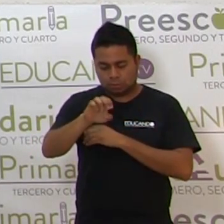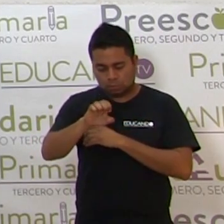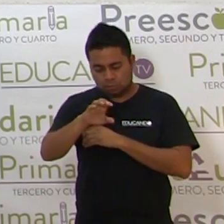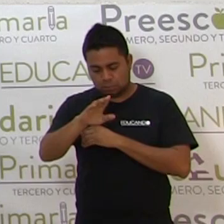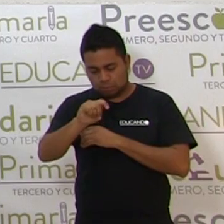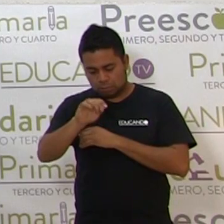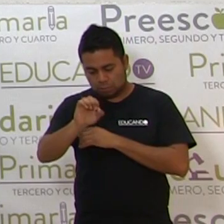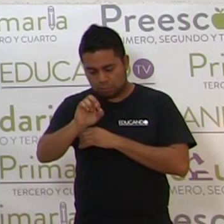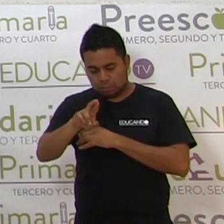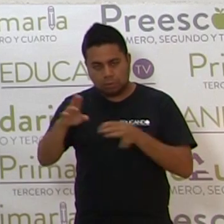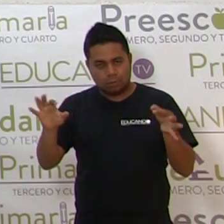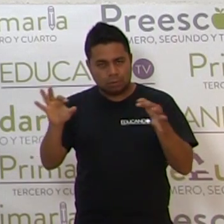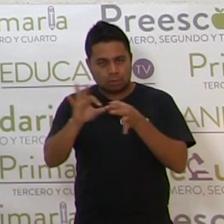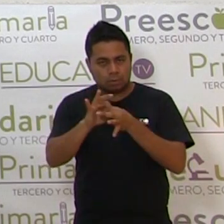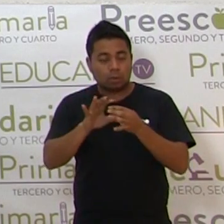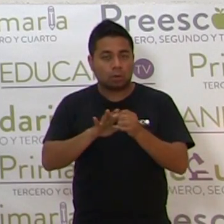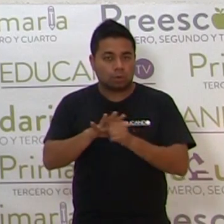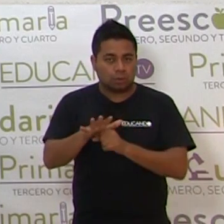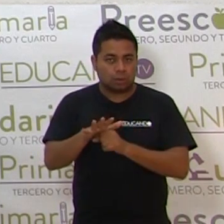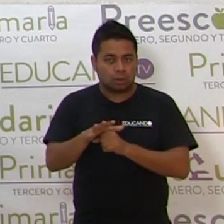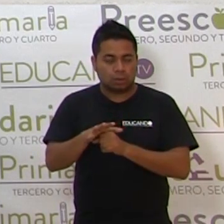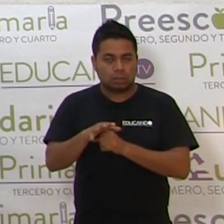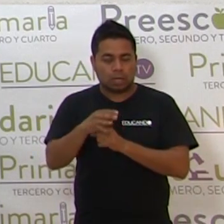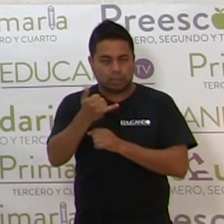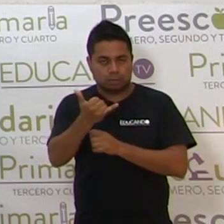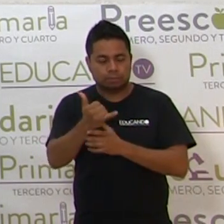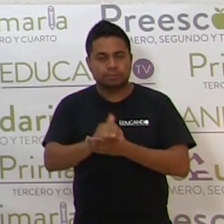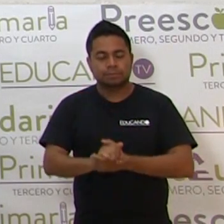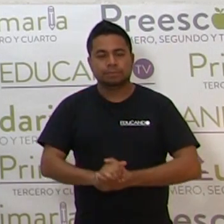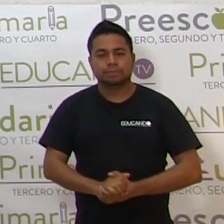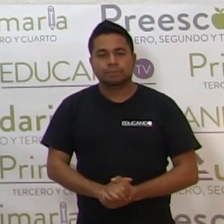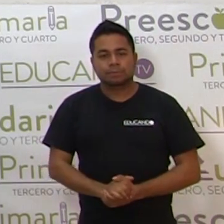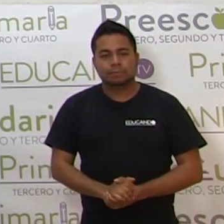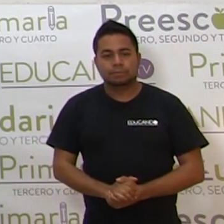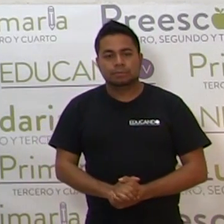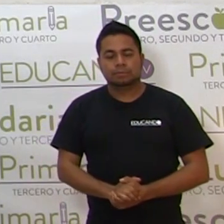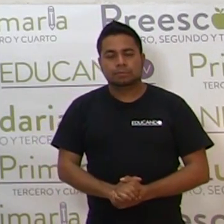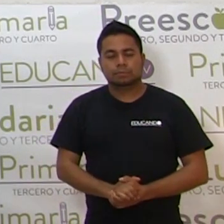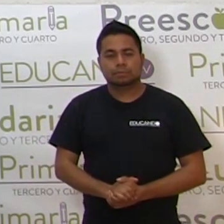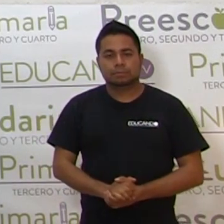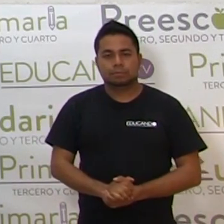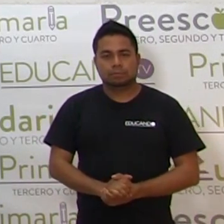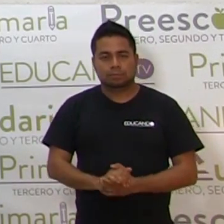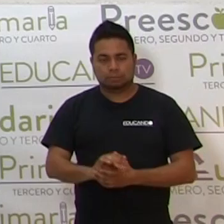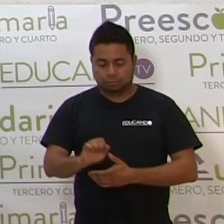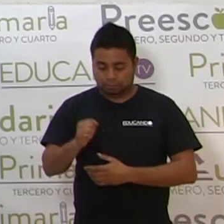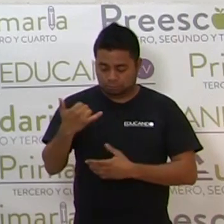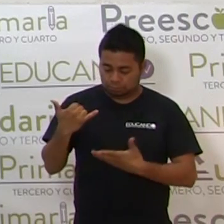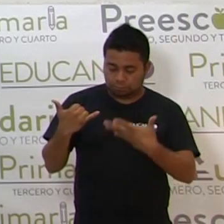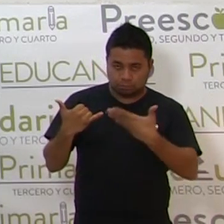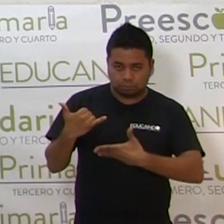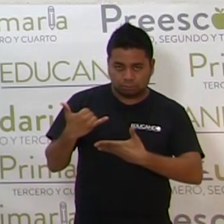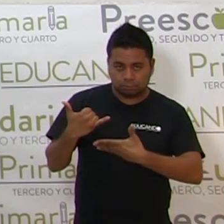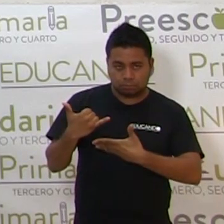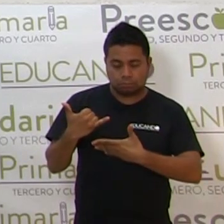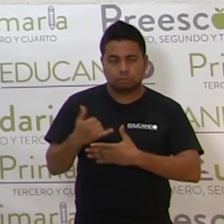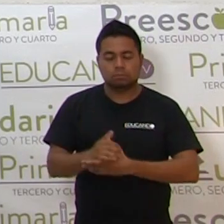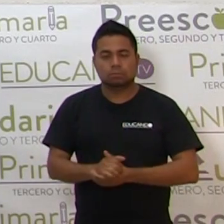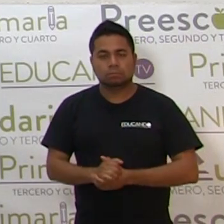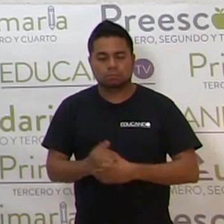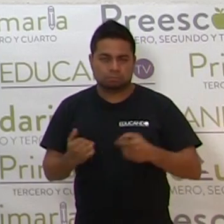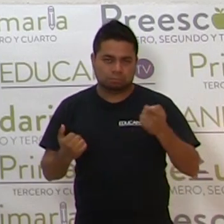es la Y. Bien, el conector Y, en un primer